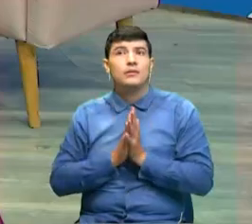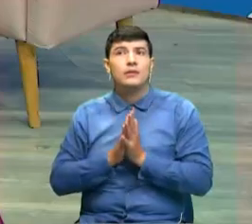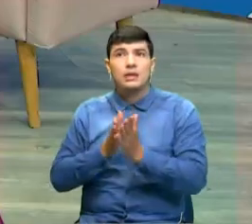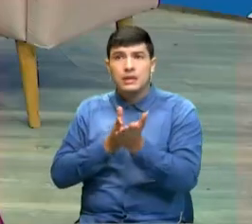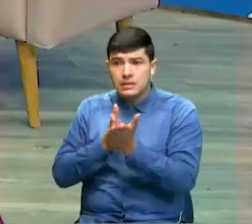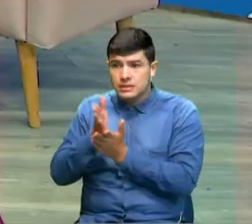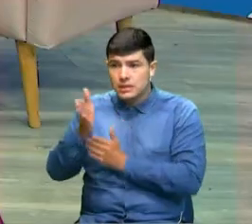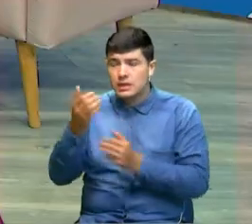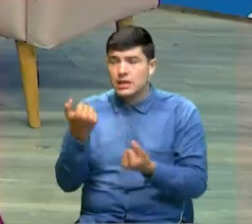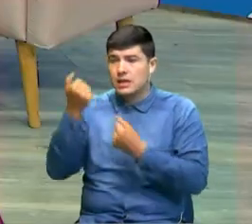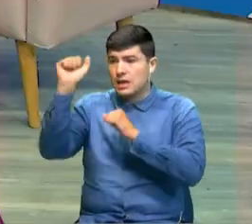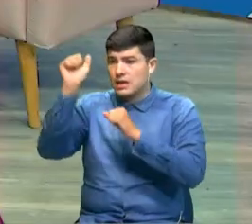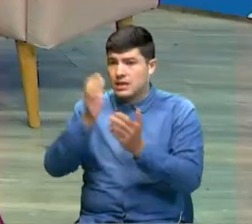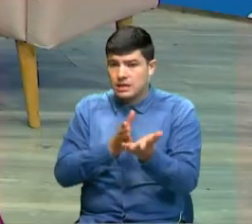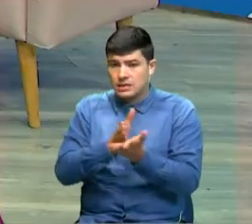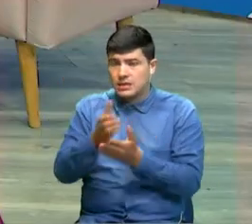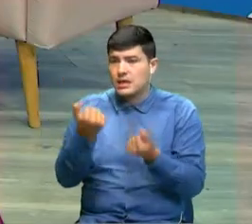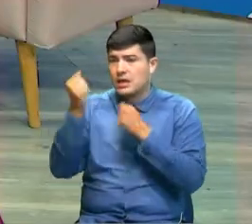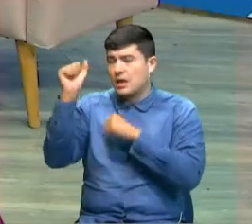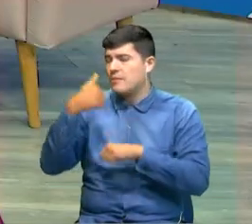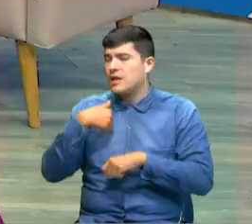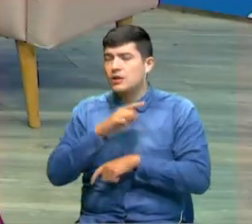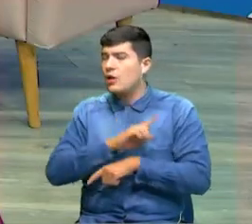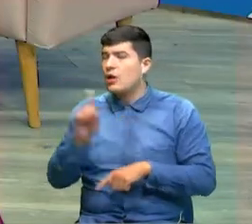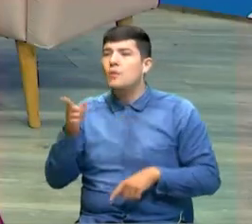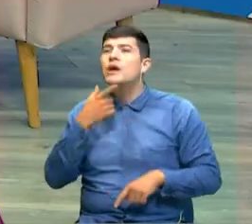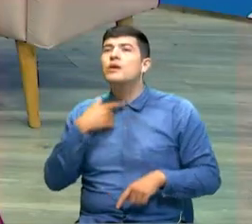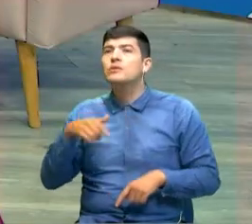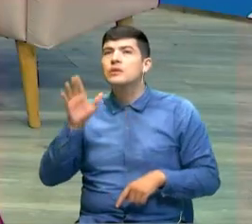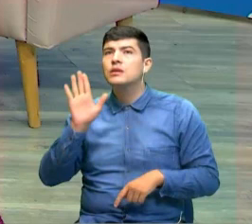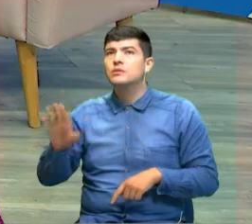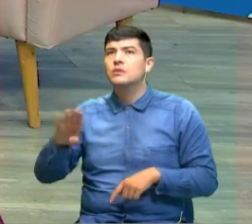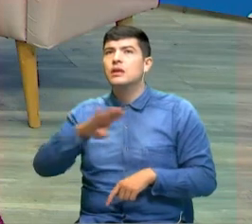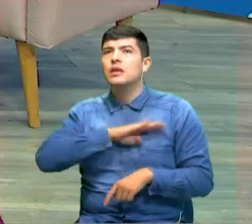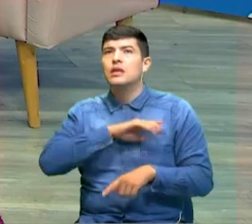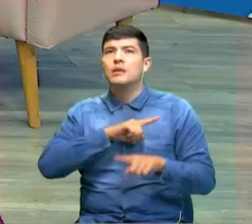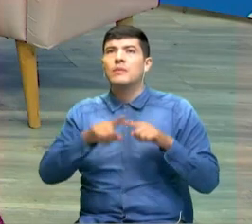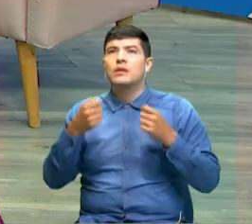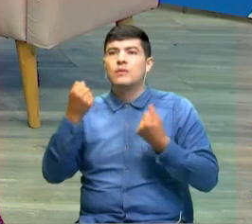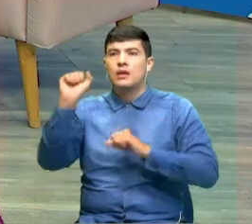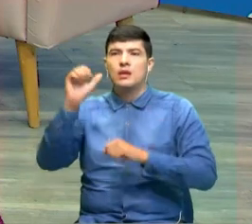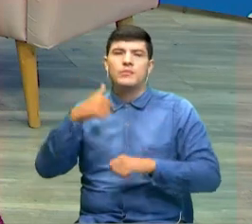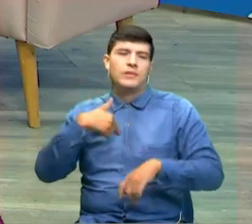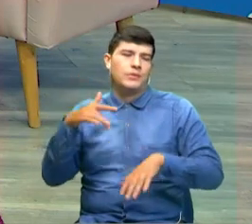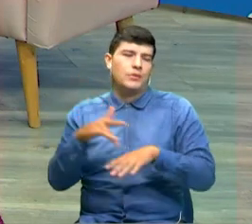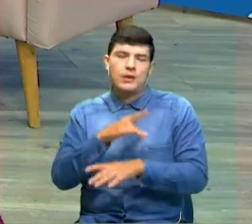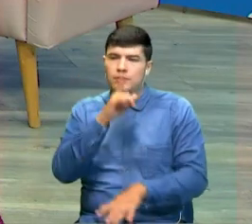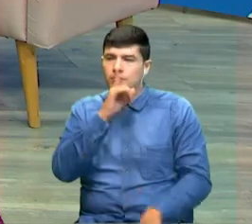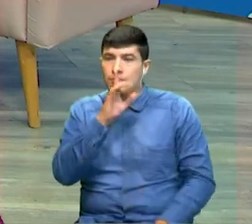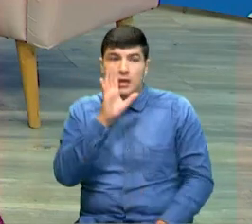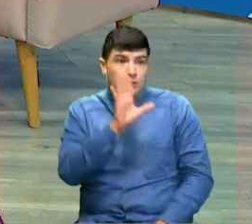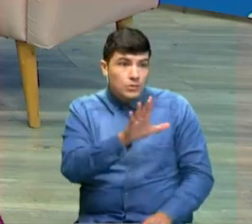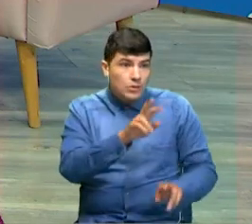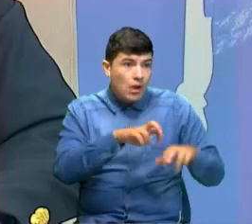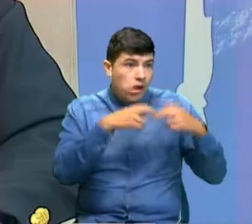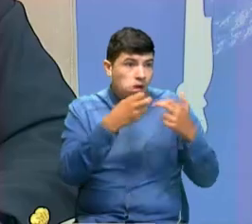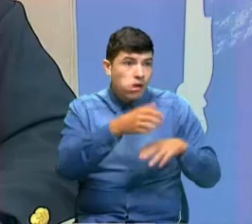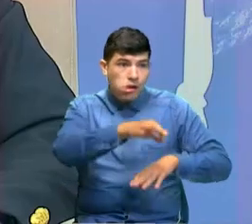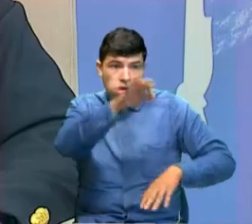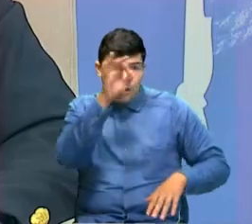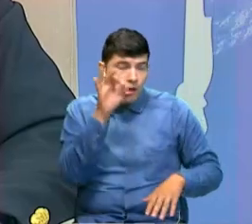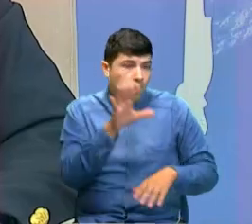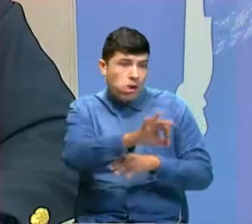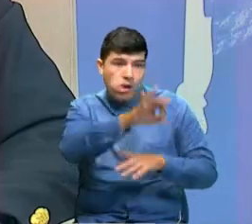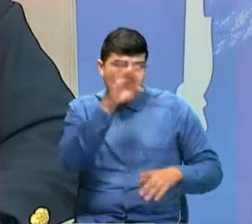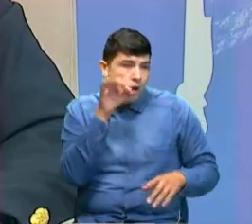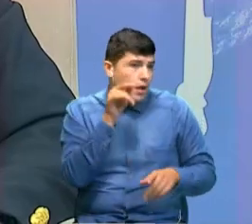siguieron triunfando. A mí puede que no me guste el alcalde, pero si ganó en la mayoría me toca quedarme callado. O sea, si en la asamblea lo siguen eligiendo... Lo siguen